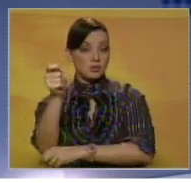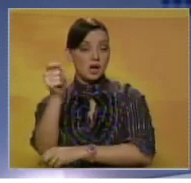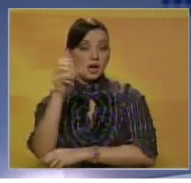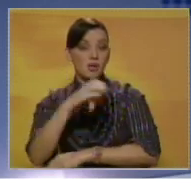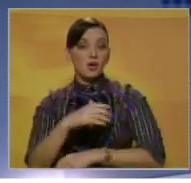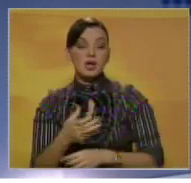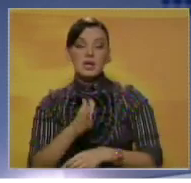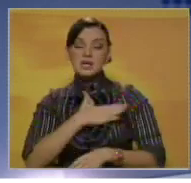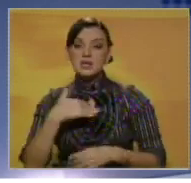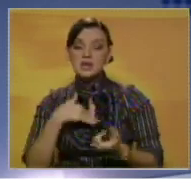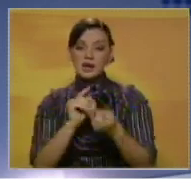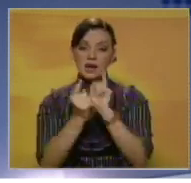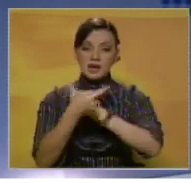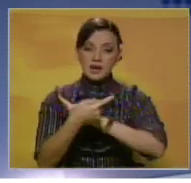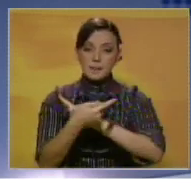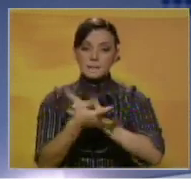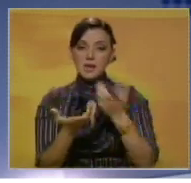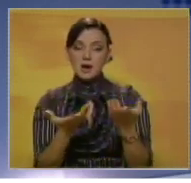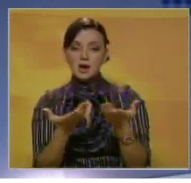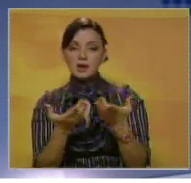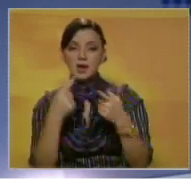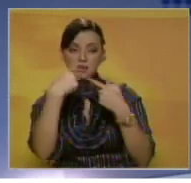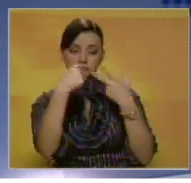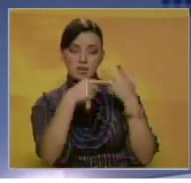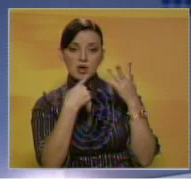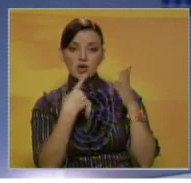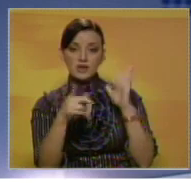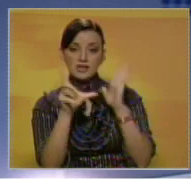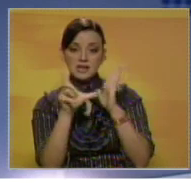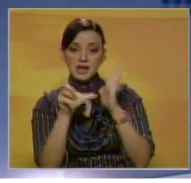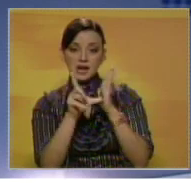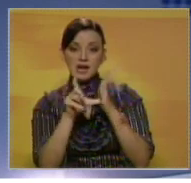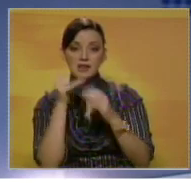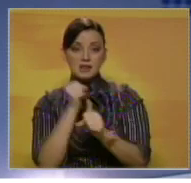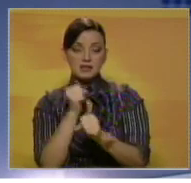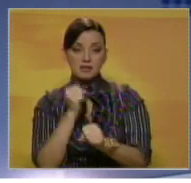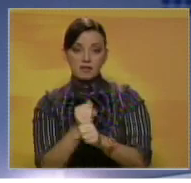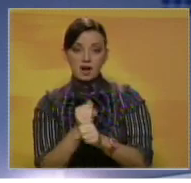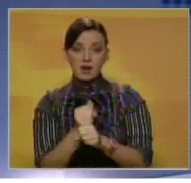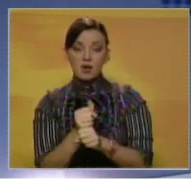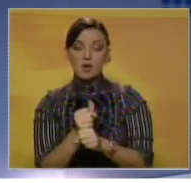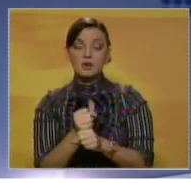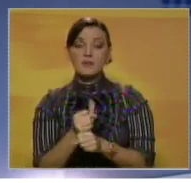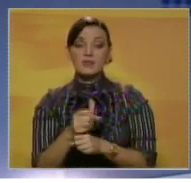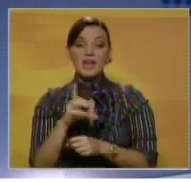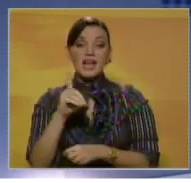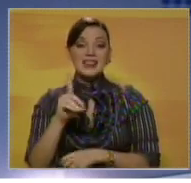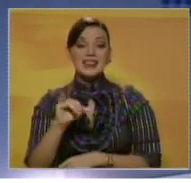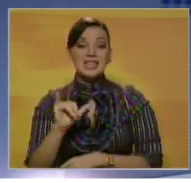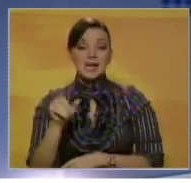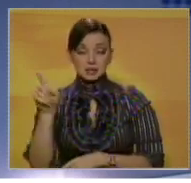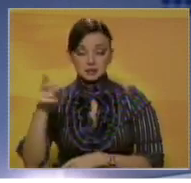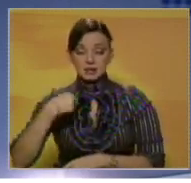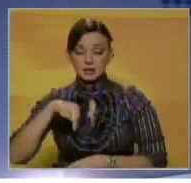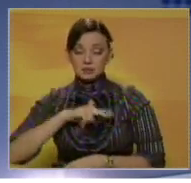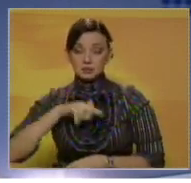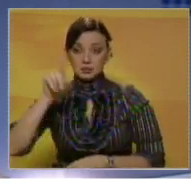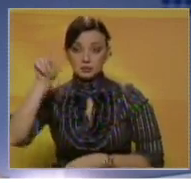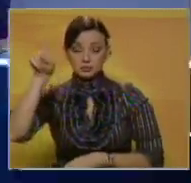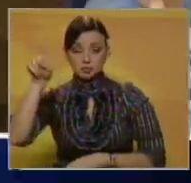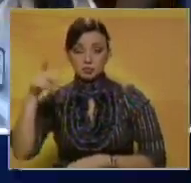de modificar los beneficios alcanzados en la Ley Orgánica del Trabajo. Diana Vázquez se encuentra en la sede del Ministerio y nos trae el